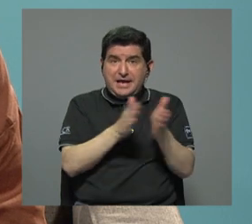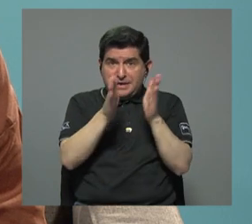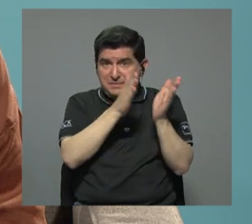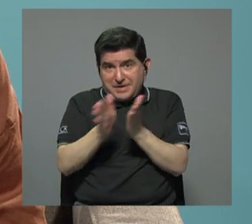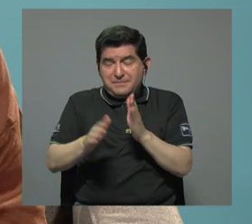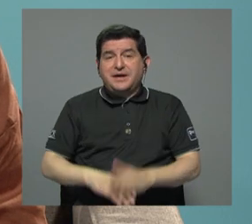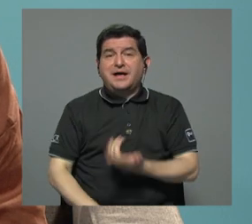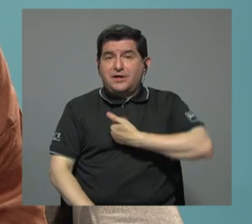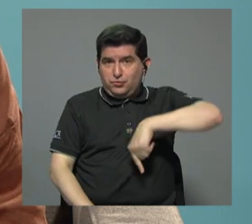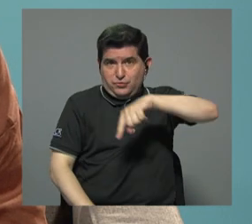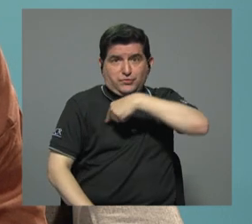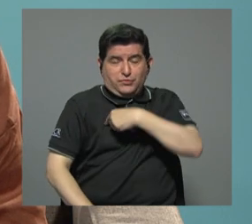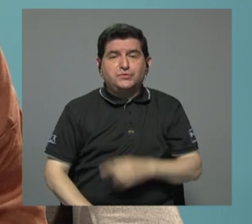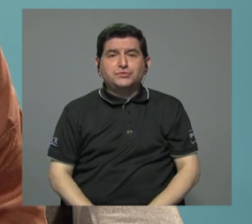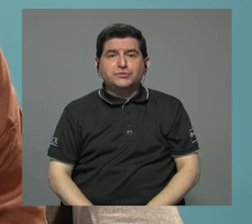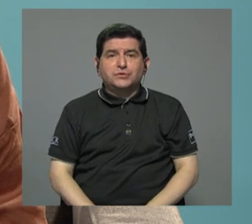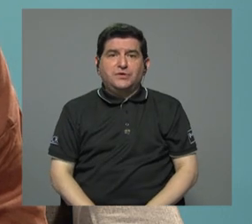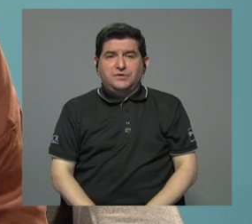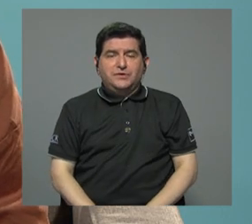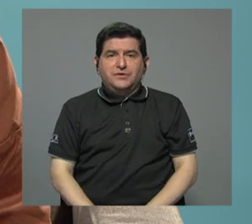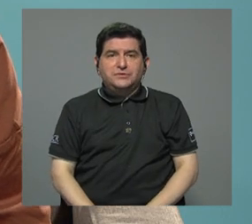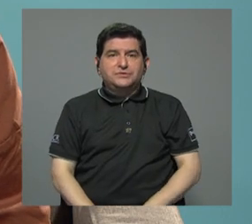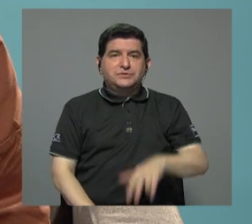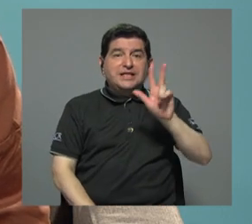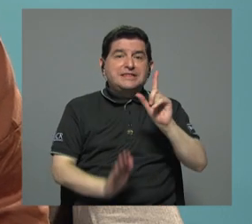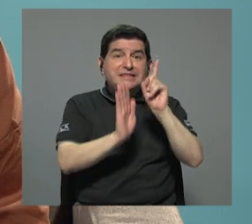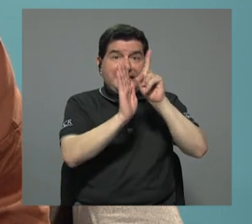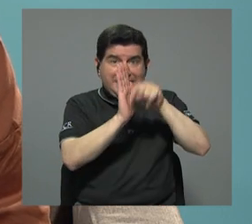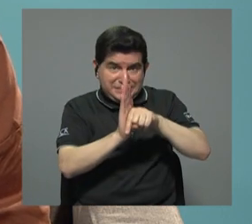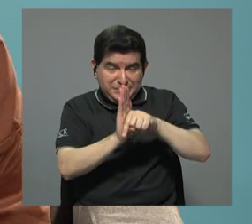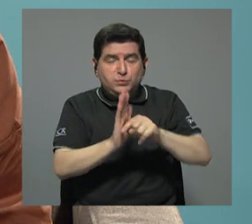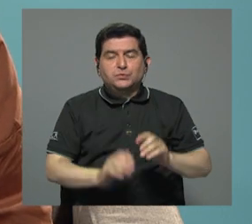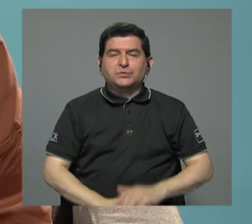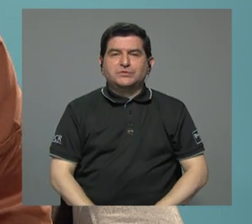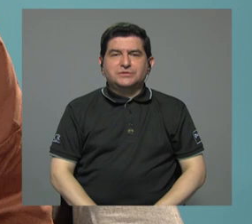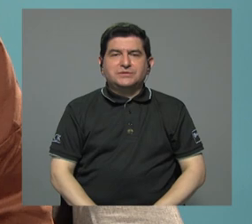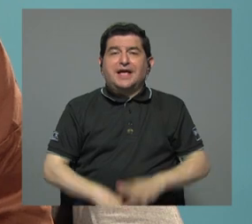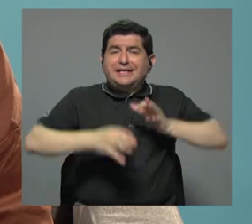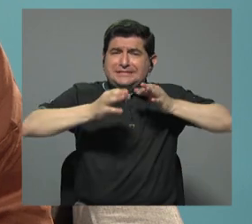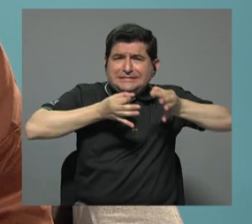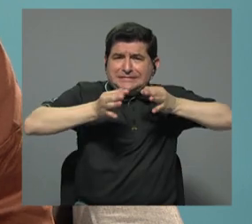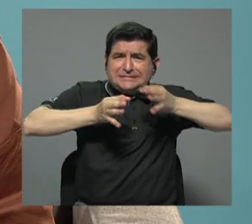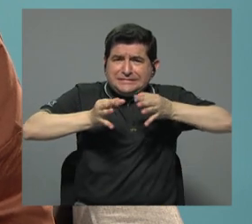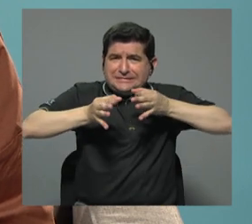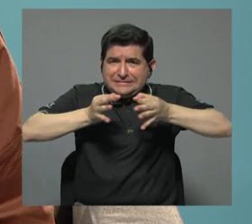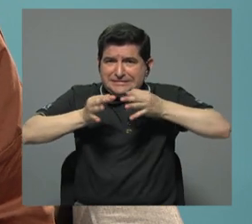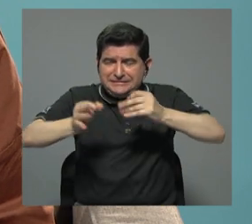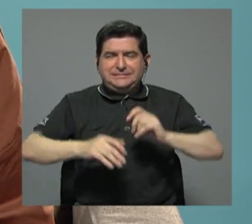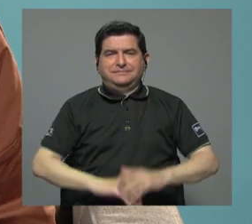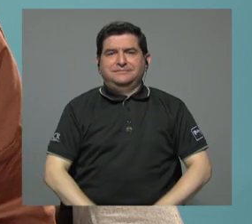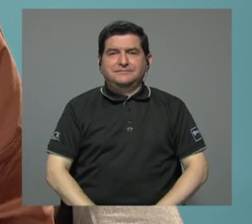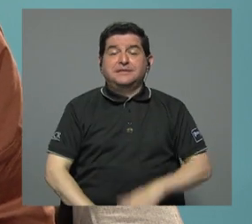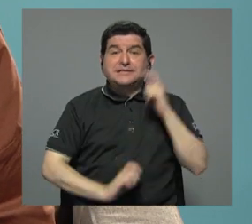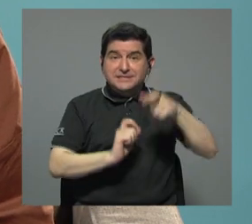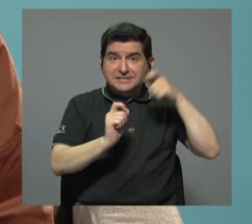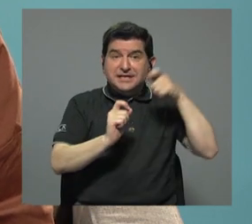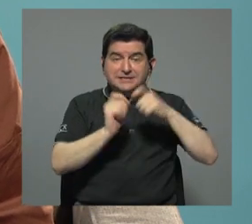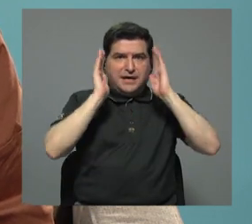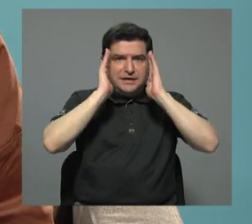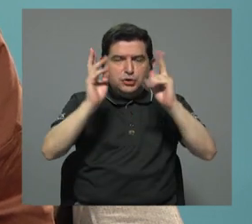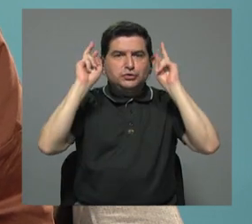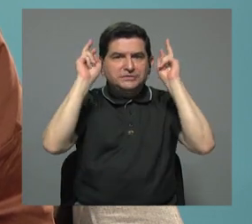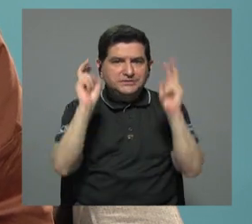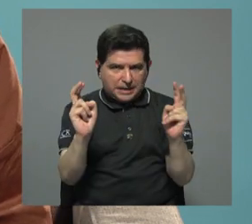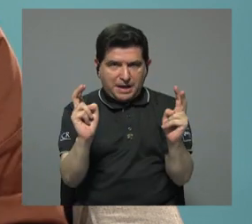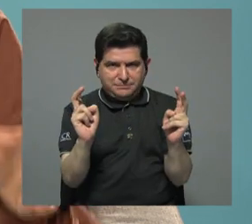sección 13 tres minutos que es un nuestro explicativo verdad y que precisamente aborda el